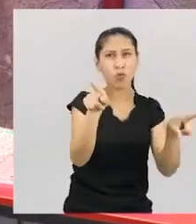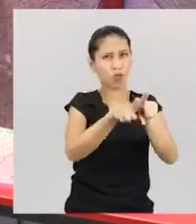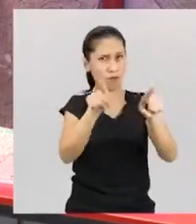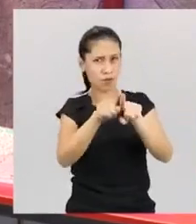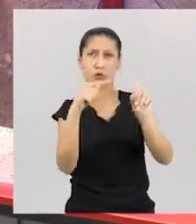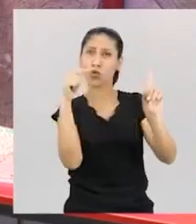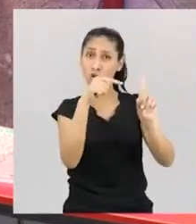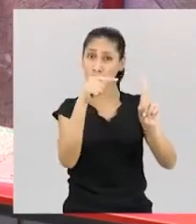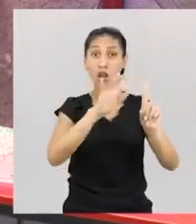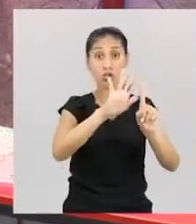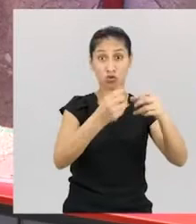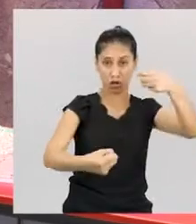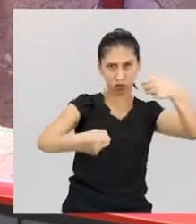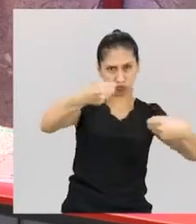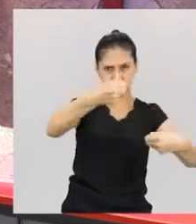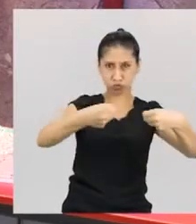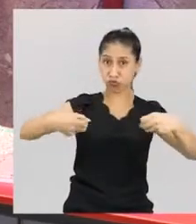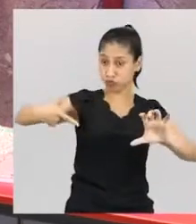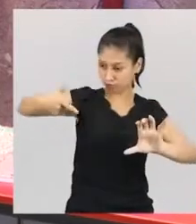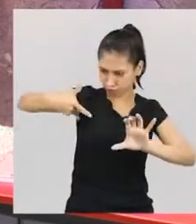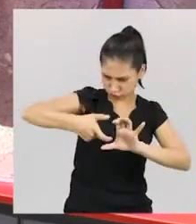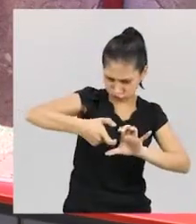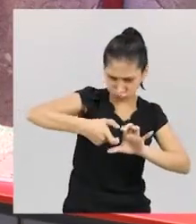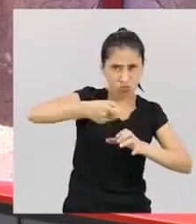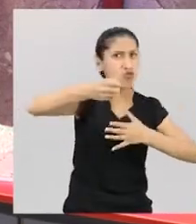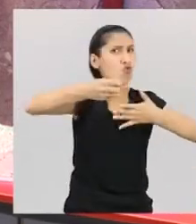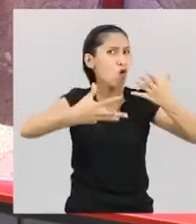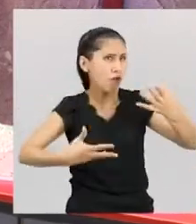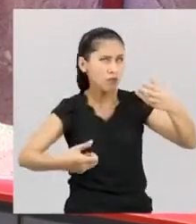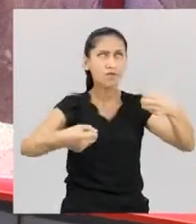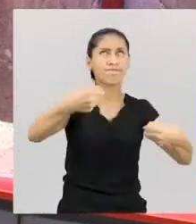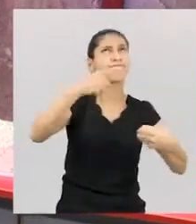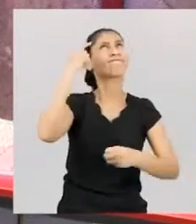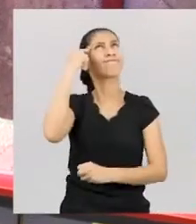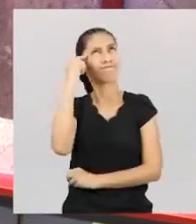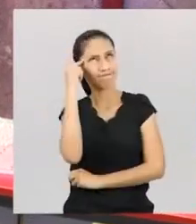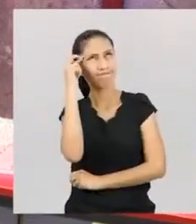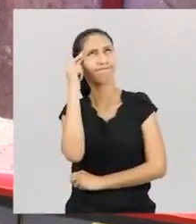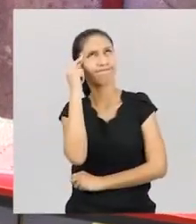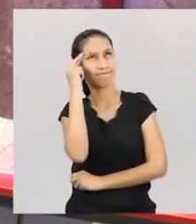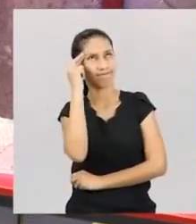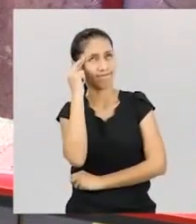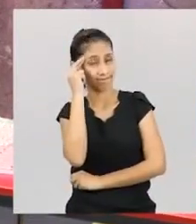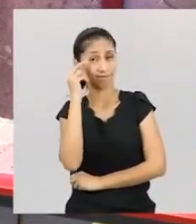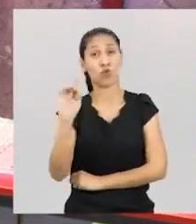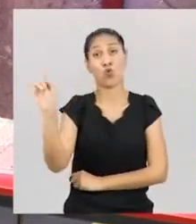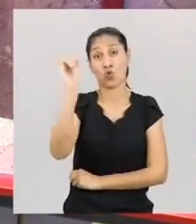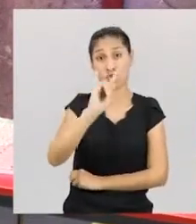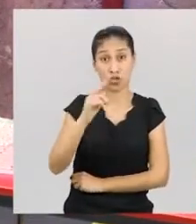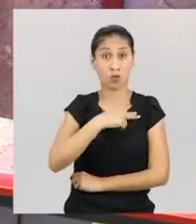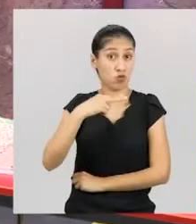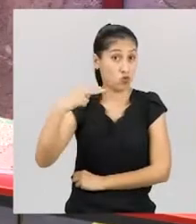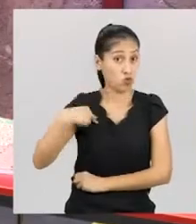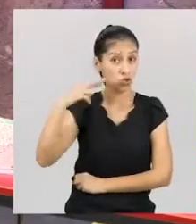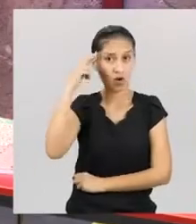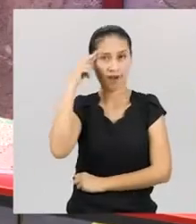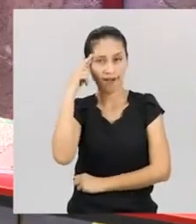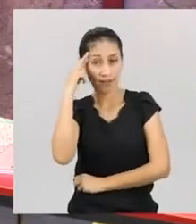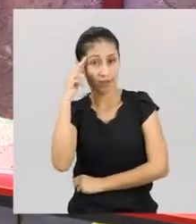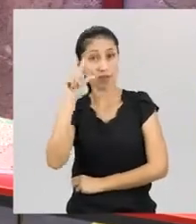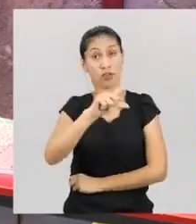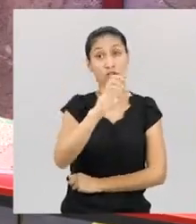transportista elige cuánta gasolina le pone a su vehículo, allí estamos razonando. Es decir, usamos nuestro